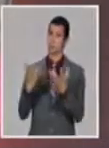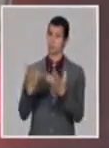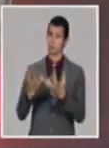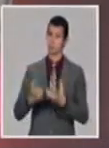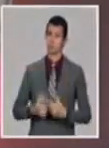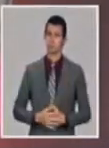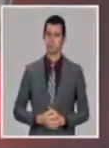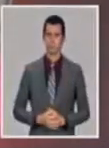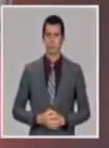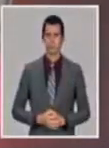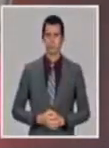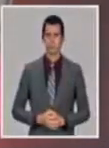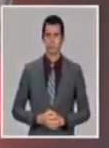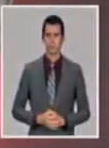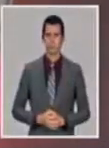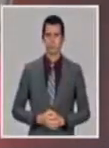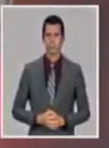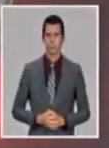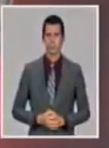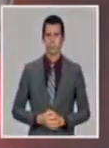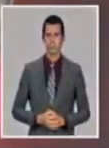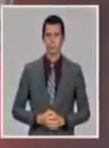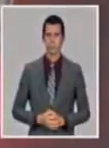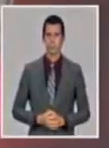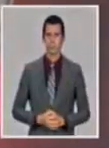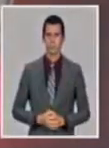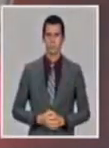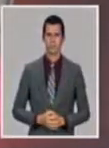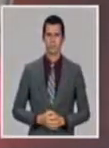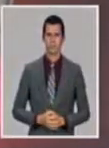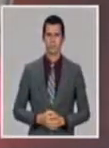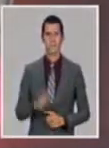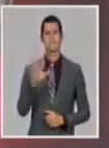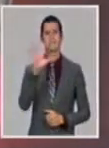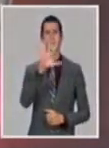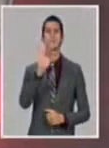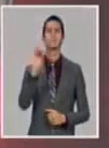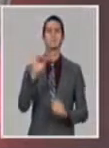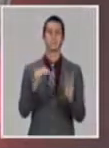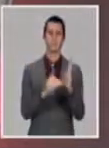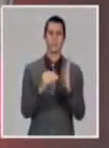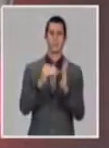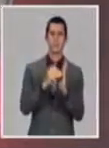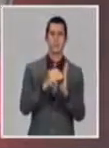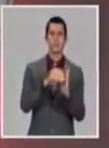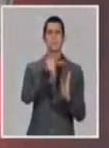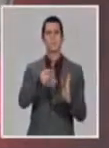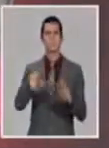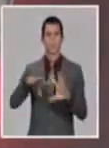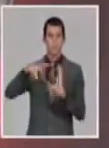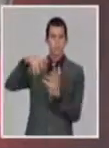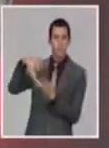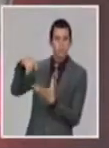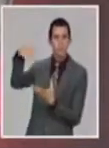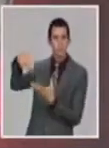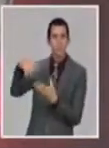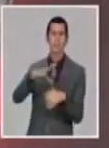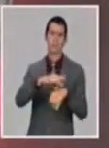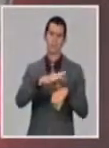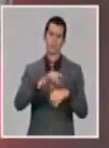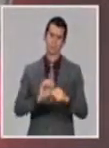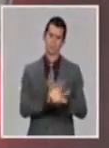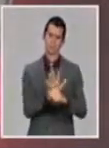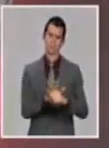es extraño que con unos 57 millones de casos confirmados de coronavirus, y siendo las Américas el continente más golpeado